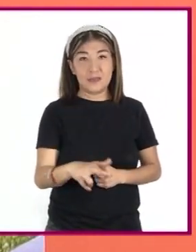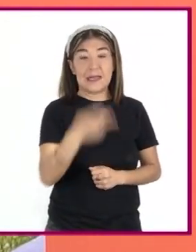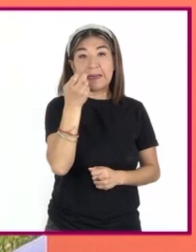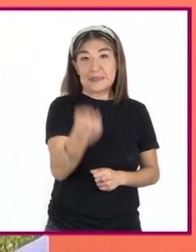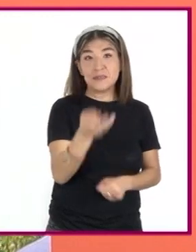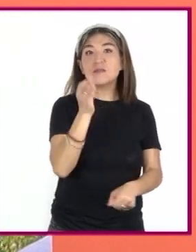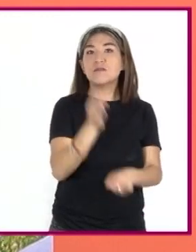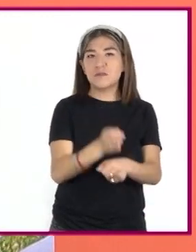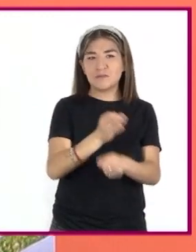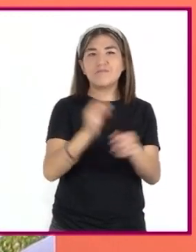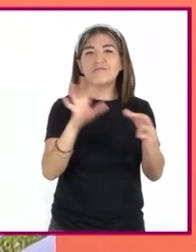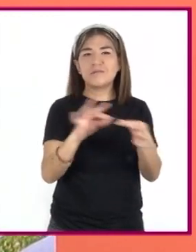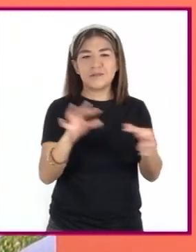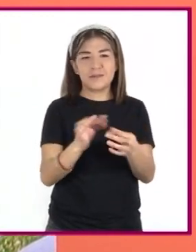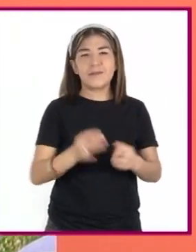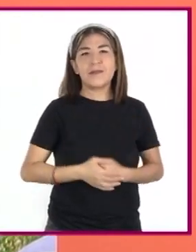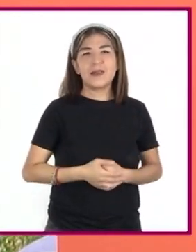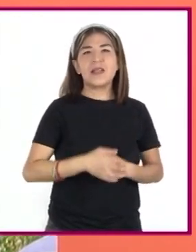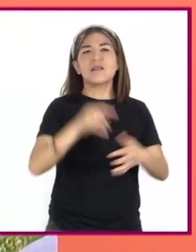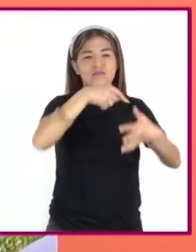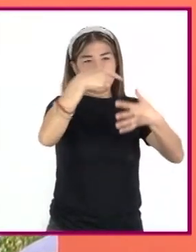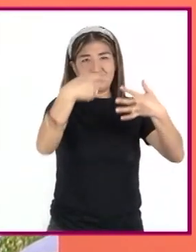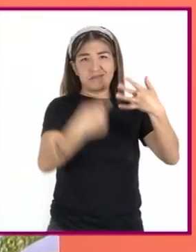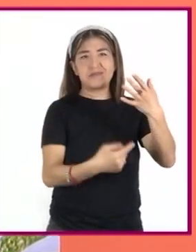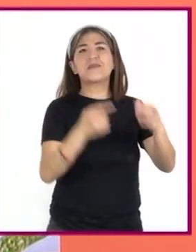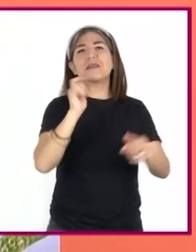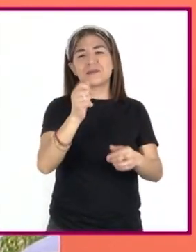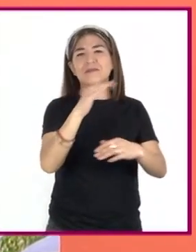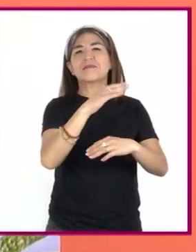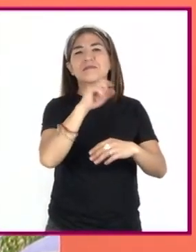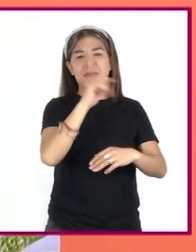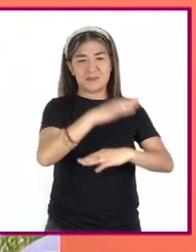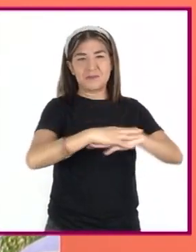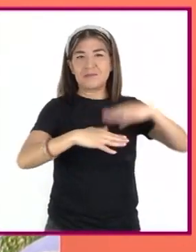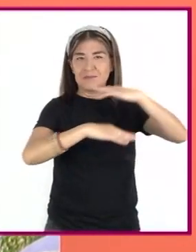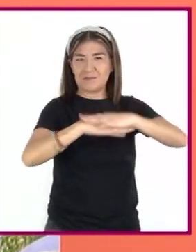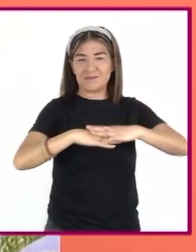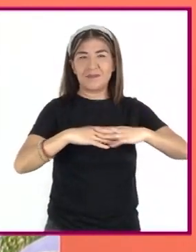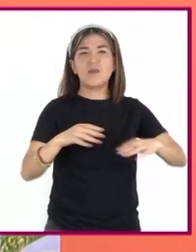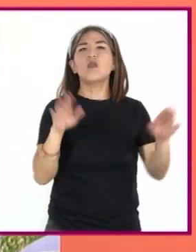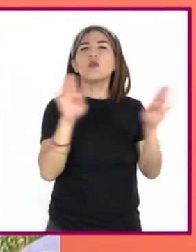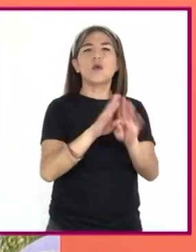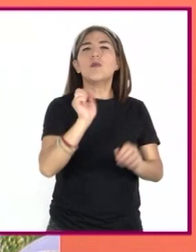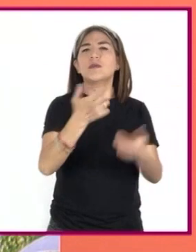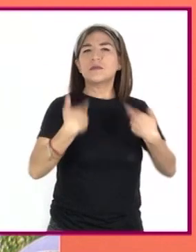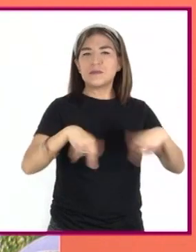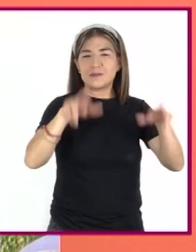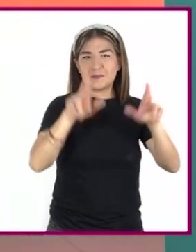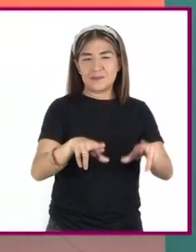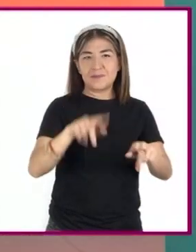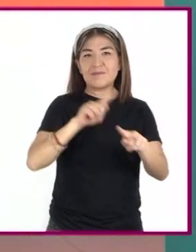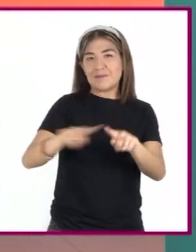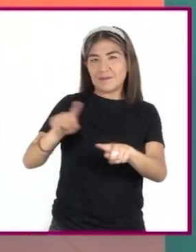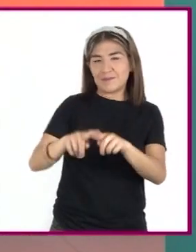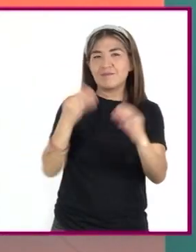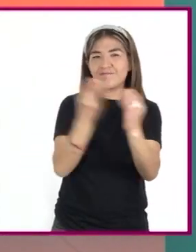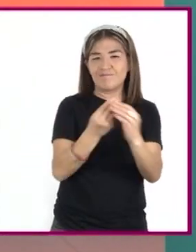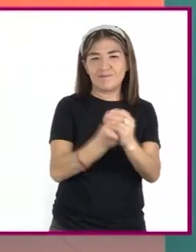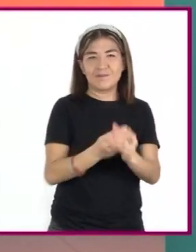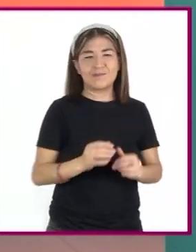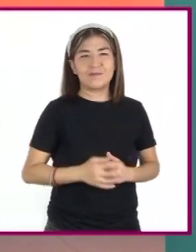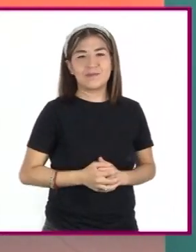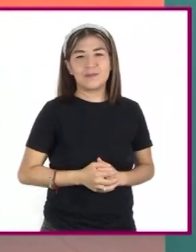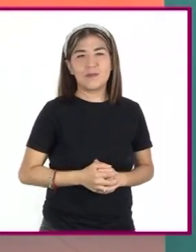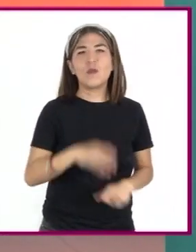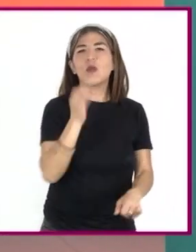estos organismos serán varios tabiques, ya que representan los tipos de célula que poseen.